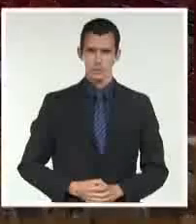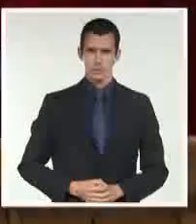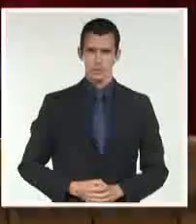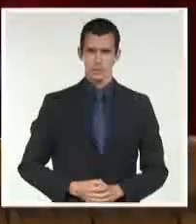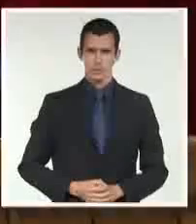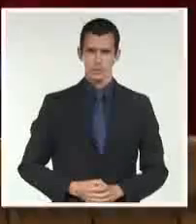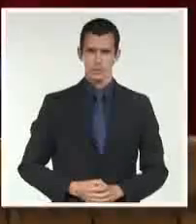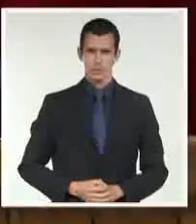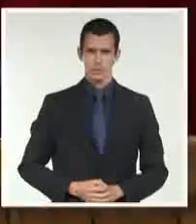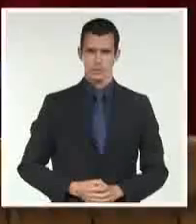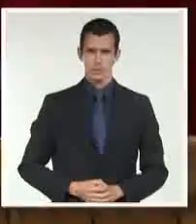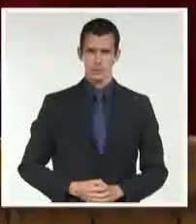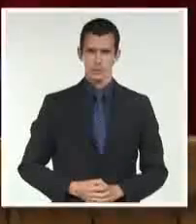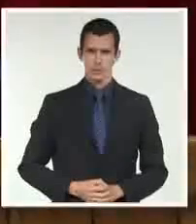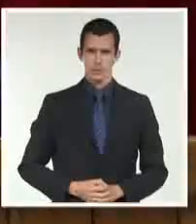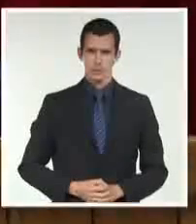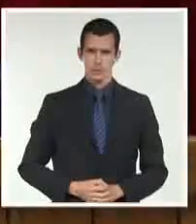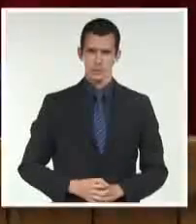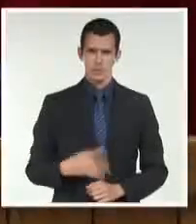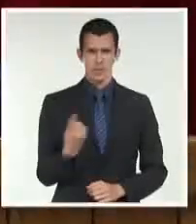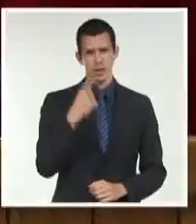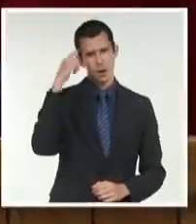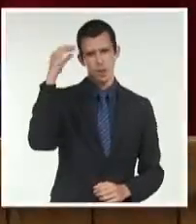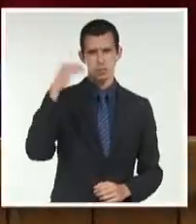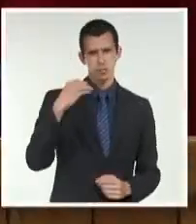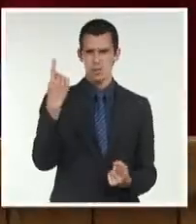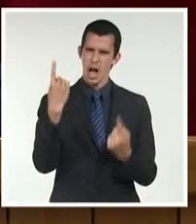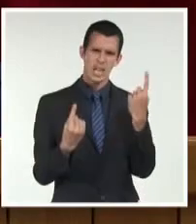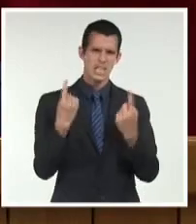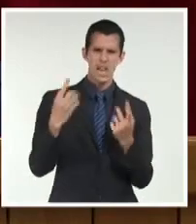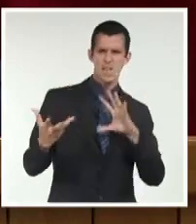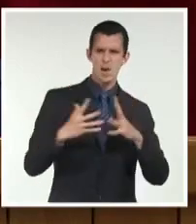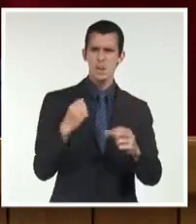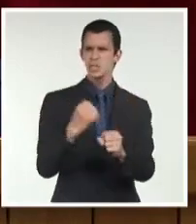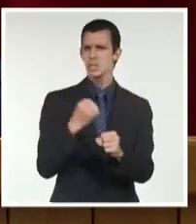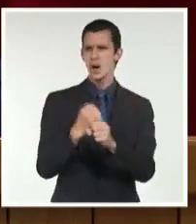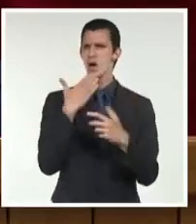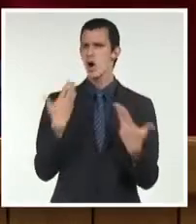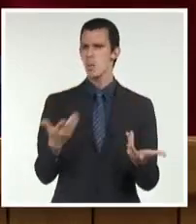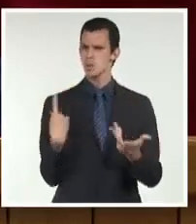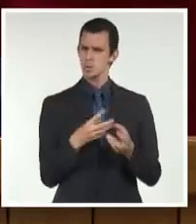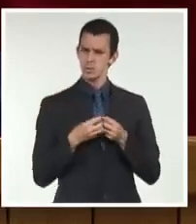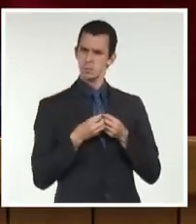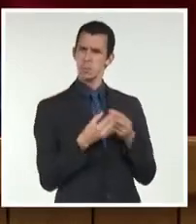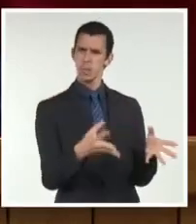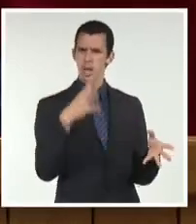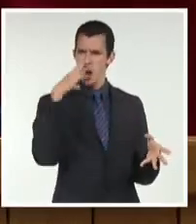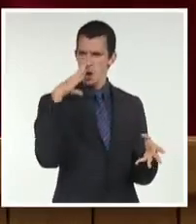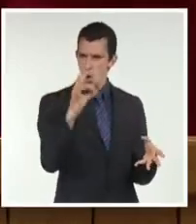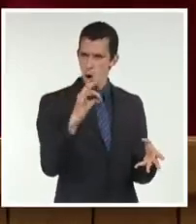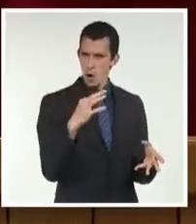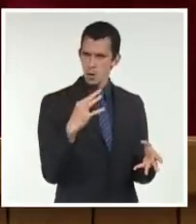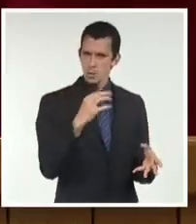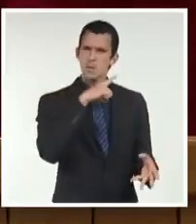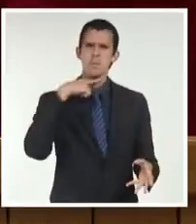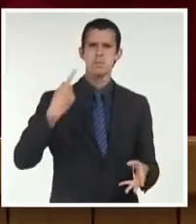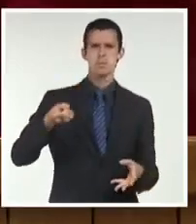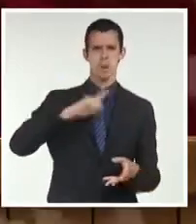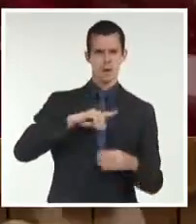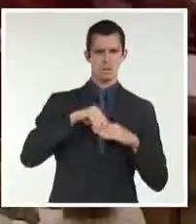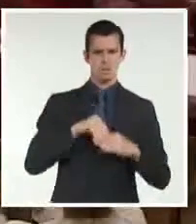Nuestra alternativa está clara y nunca será la rendición. Ni nos rendimos ni nos dejaremos vencer.